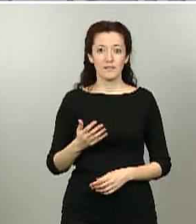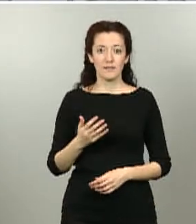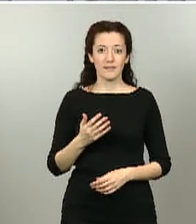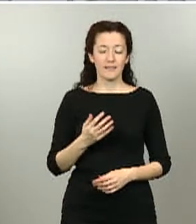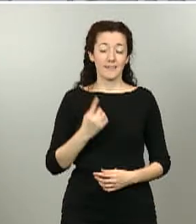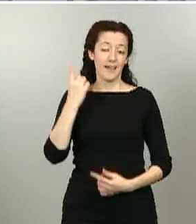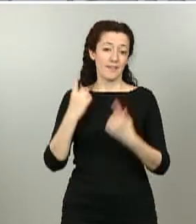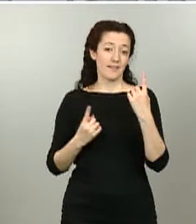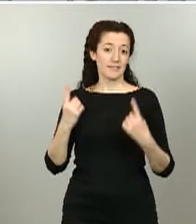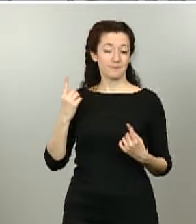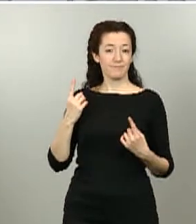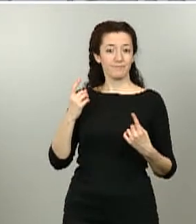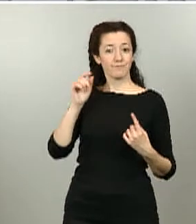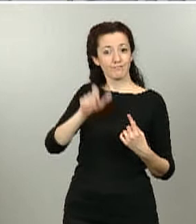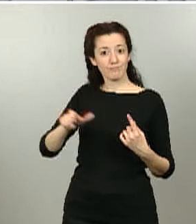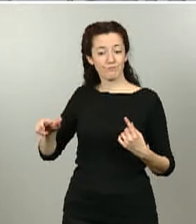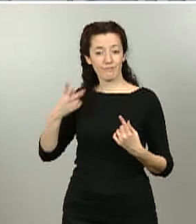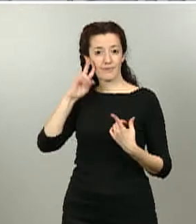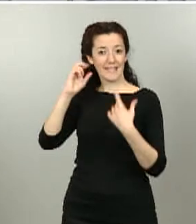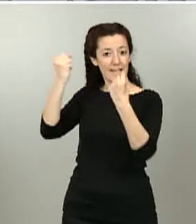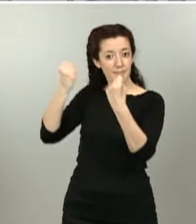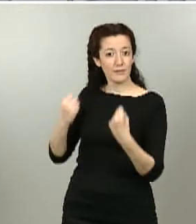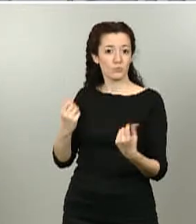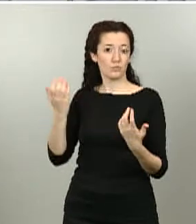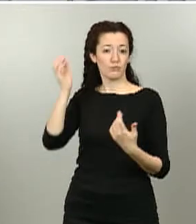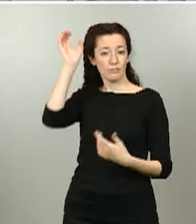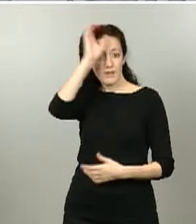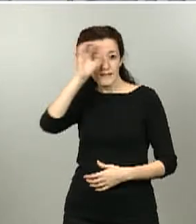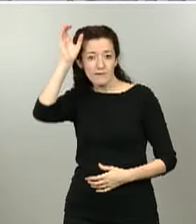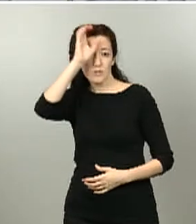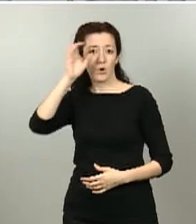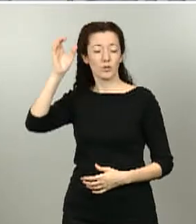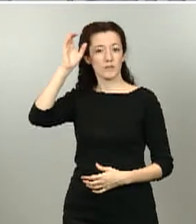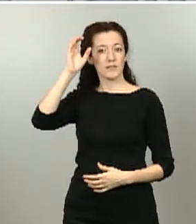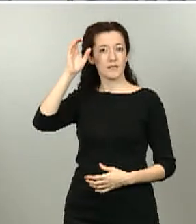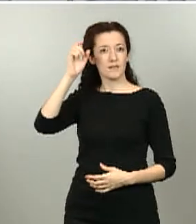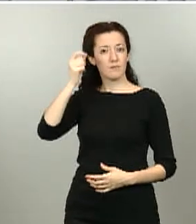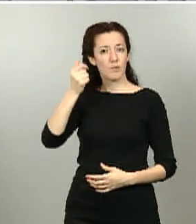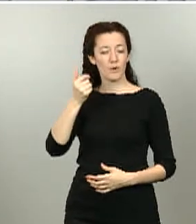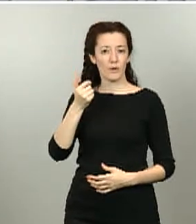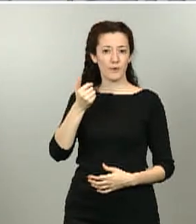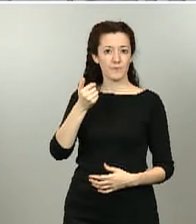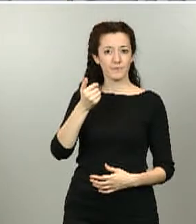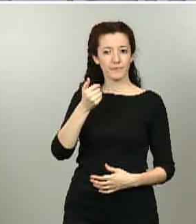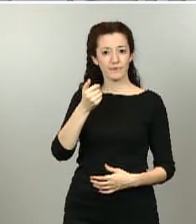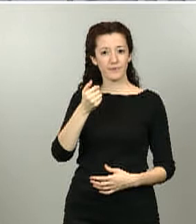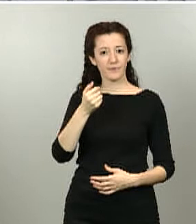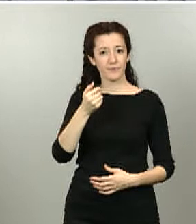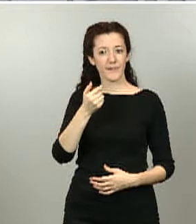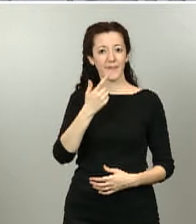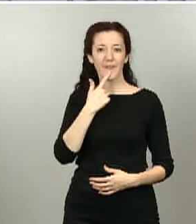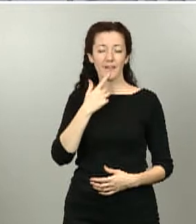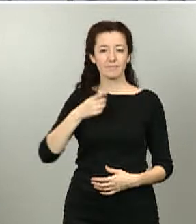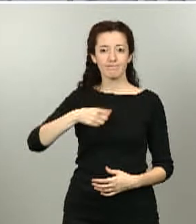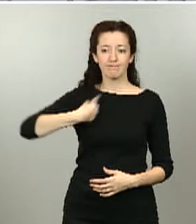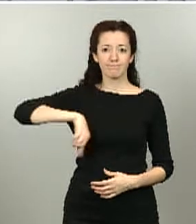los técnicos, a los expertos, a los científicos, se nos achaca a veces un poco de inocencia a la hora de proponer